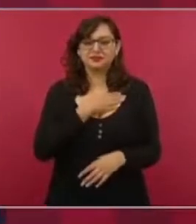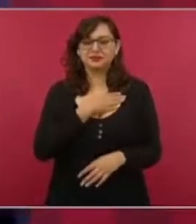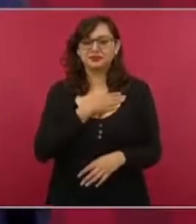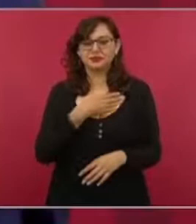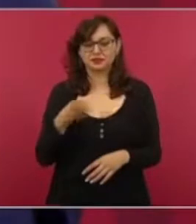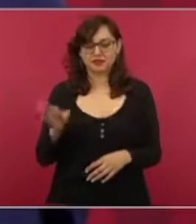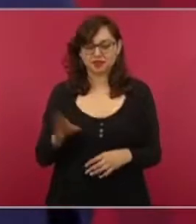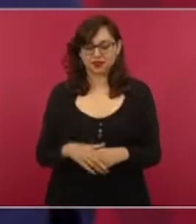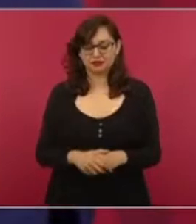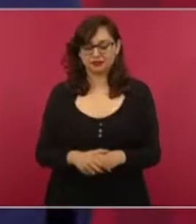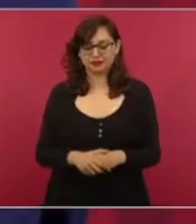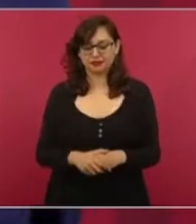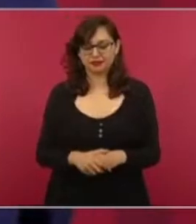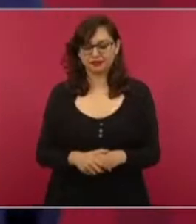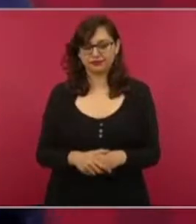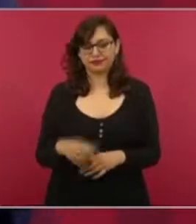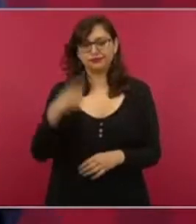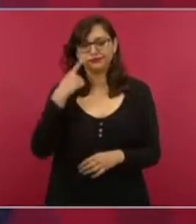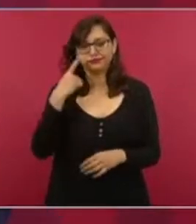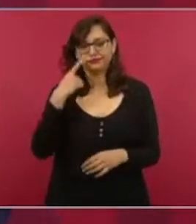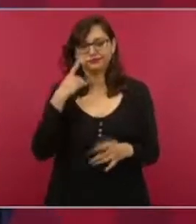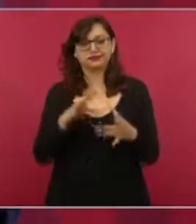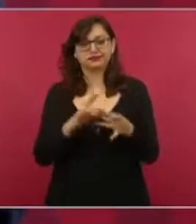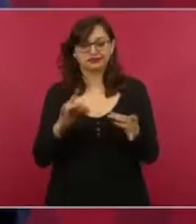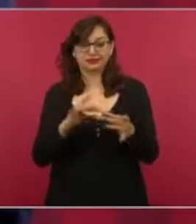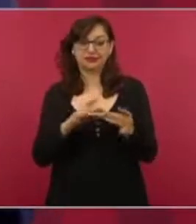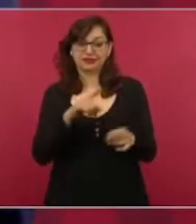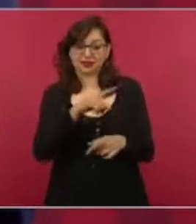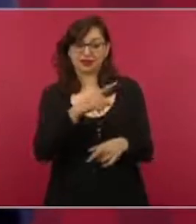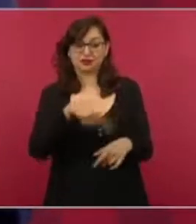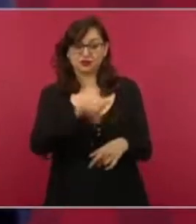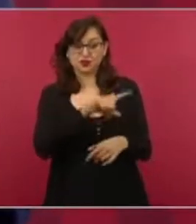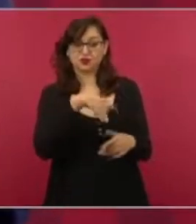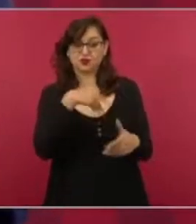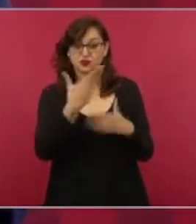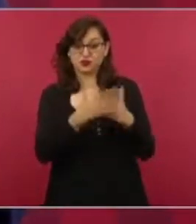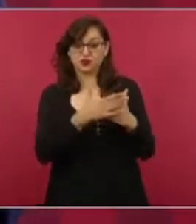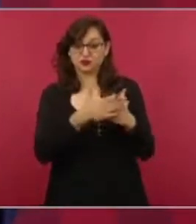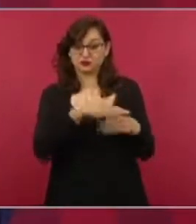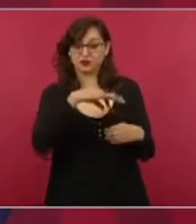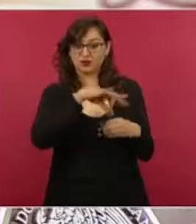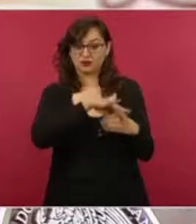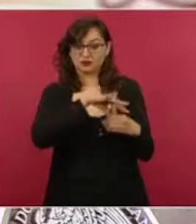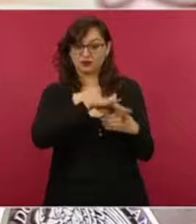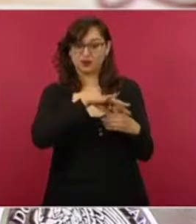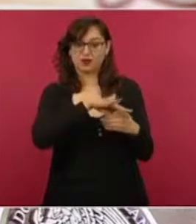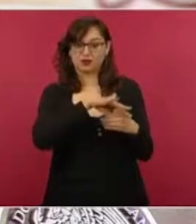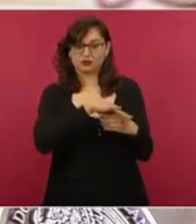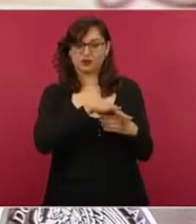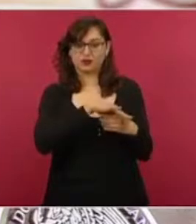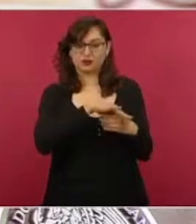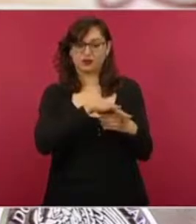¿qué pasa? Hay elecciones en Texas.